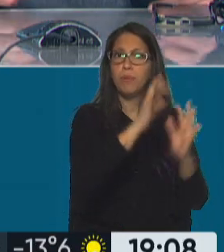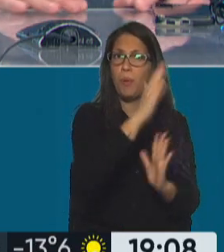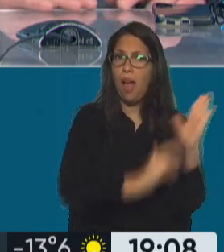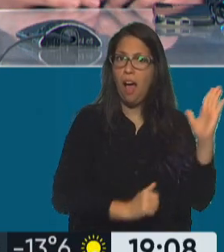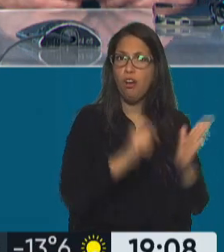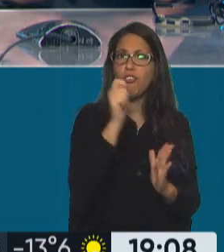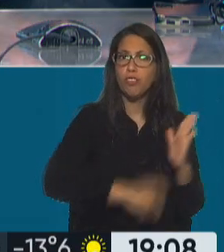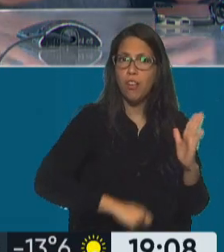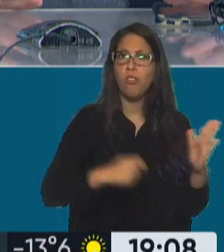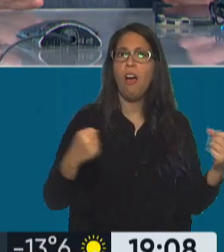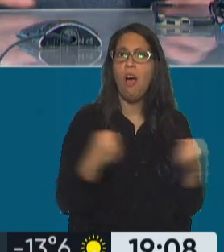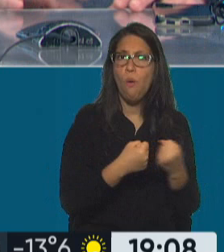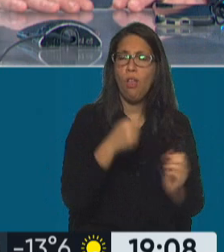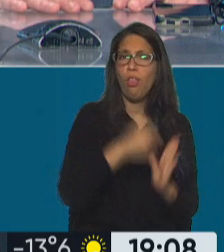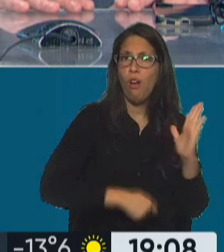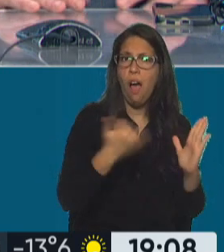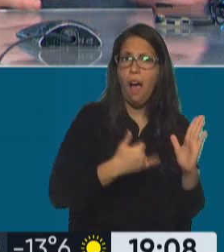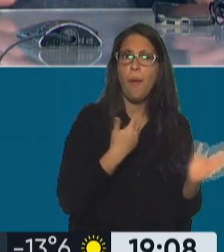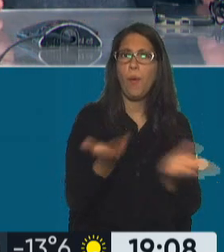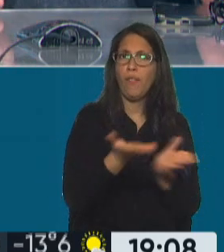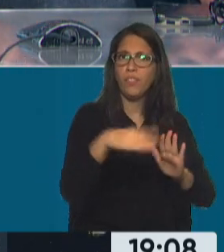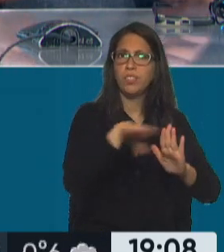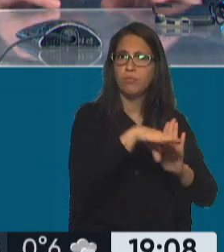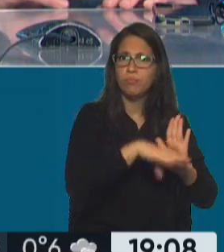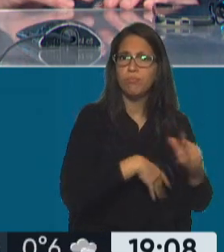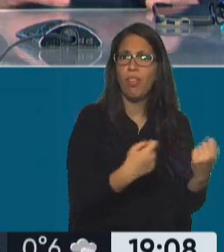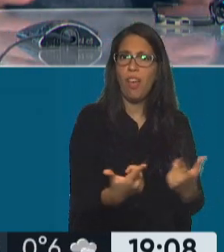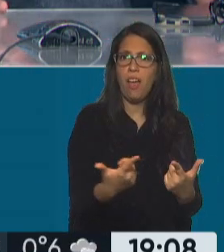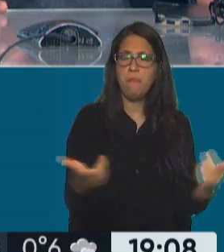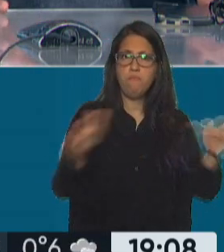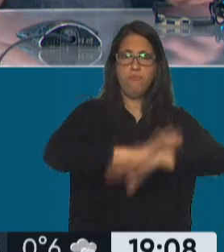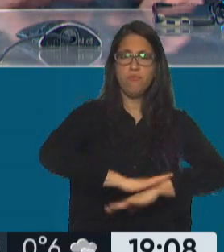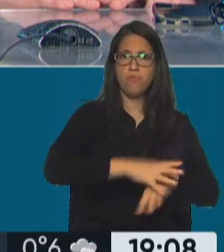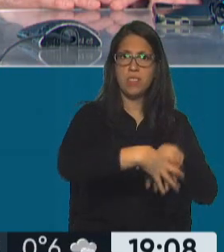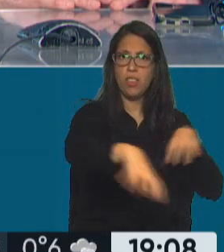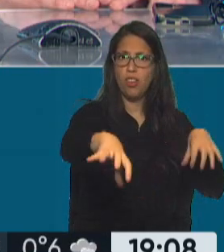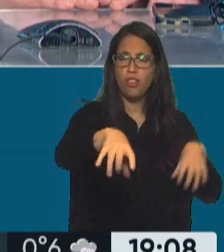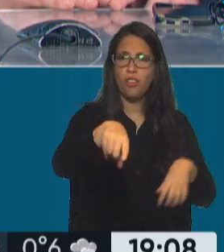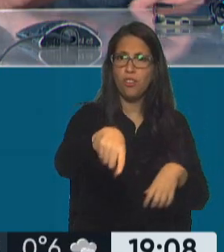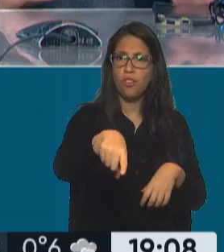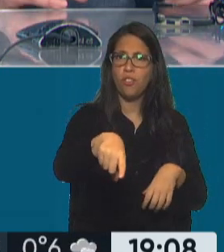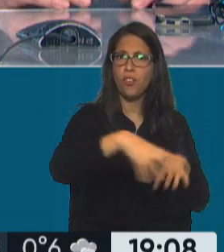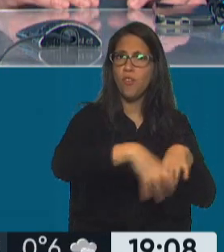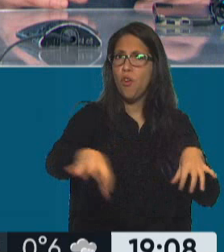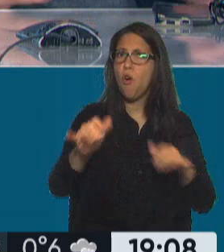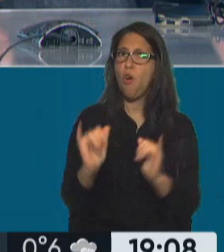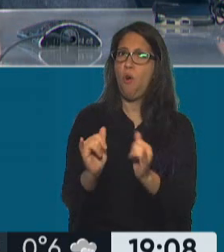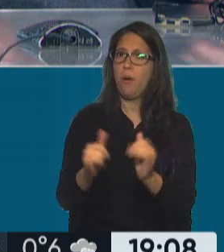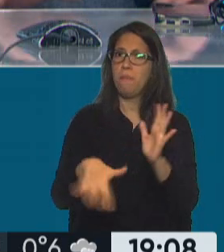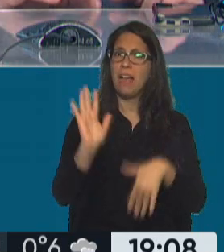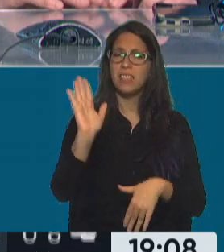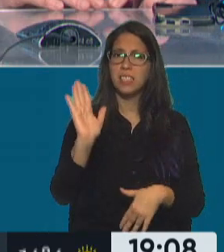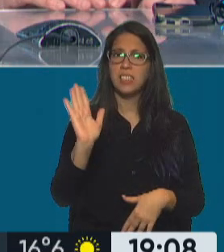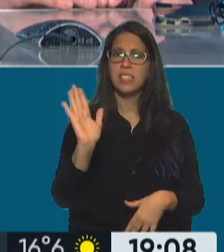dependencia que tiene un convenio colectivo que tiene beneficio y este lo encontramos con un sector y un sector de los jóvenes que